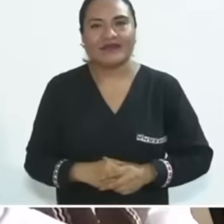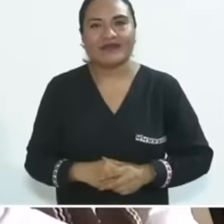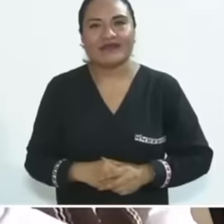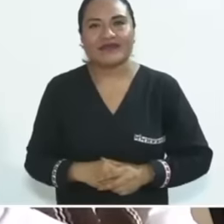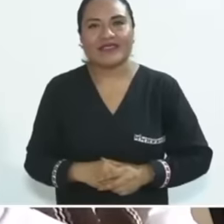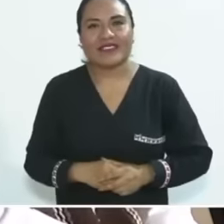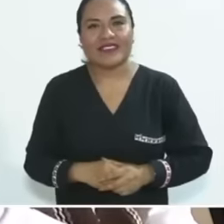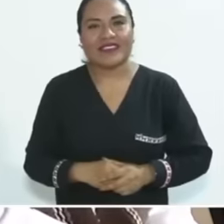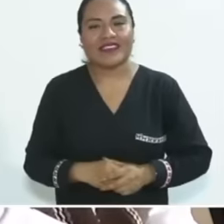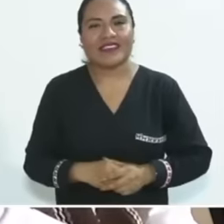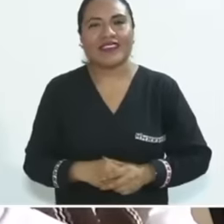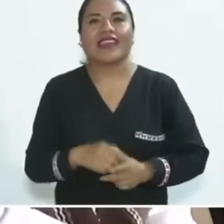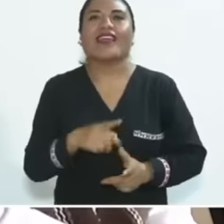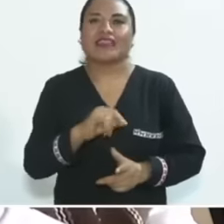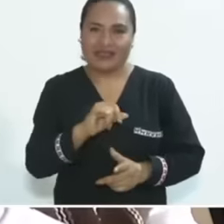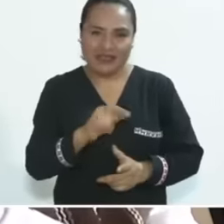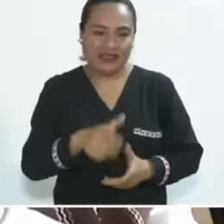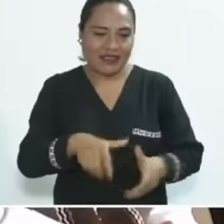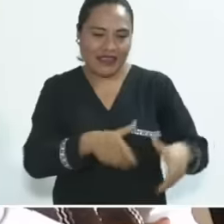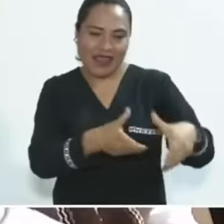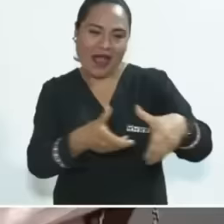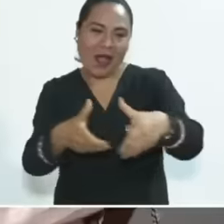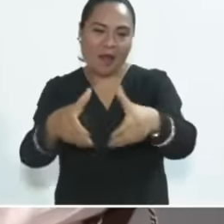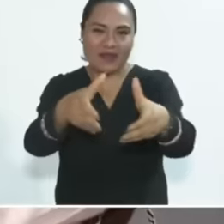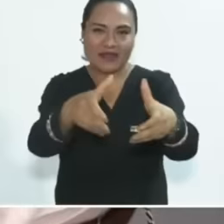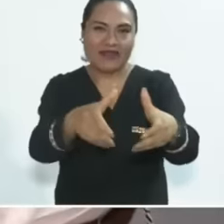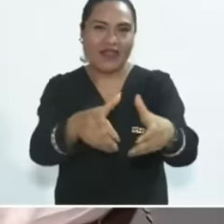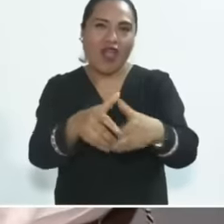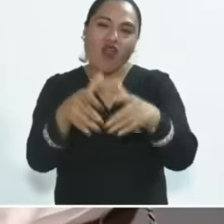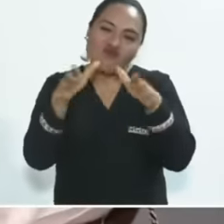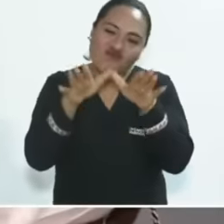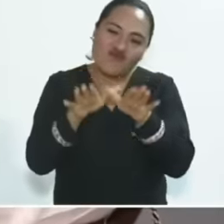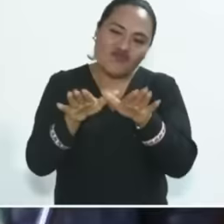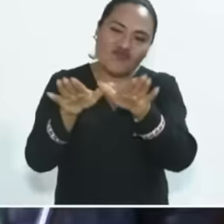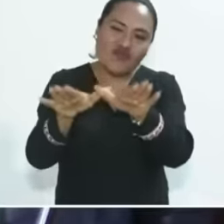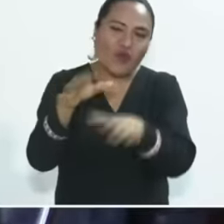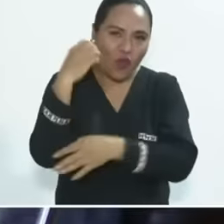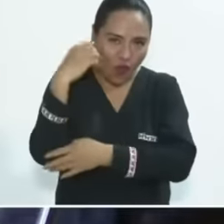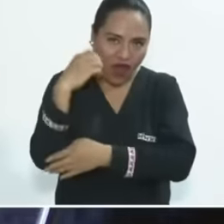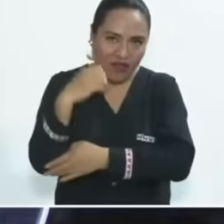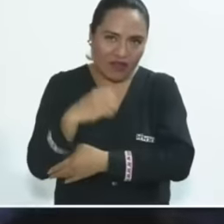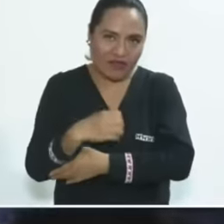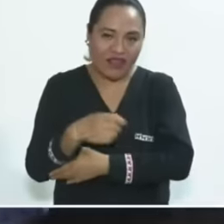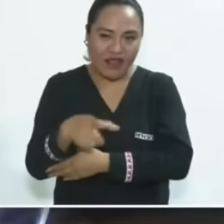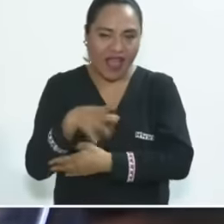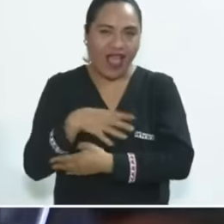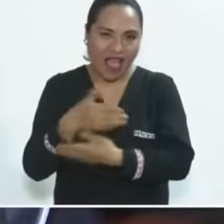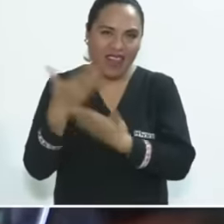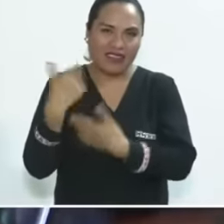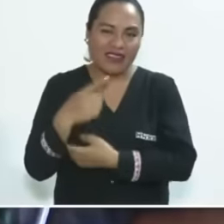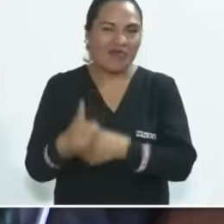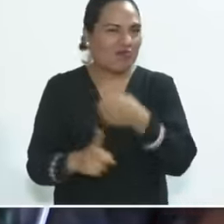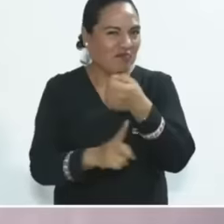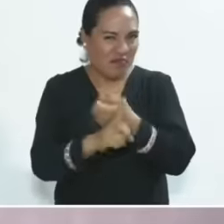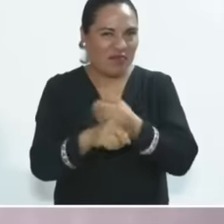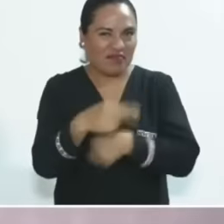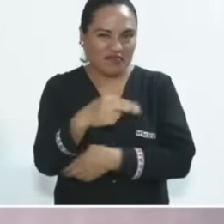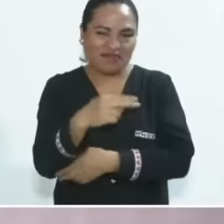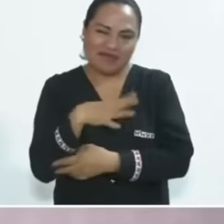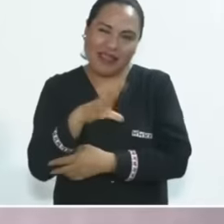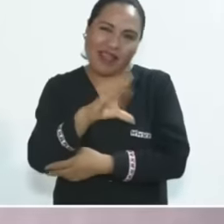Sí, Caminos y Aeropuertos de Oaxaca. Es caos. Era un caos. Bueno,